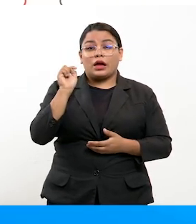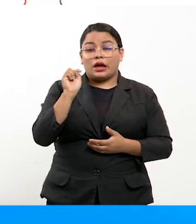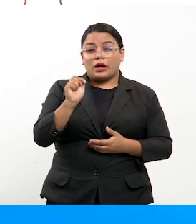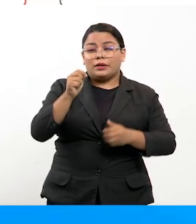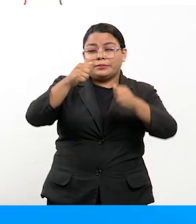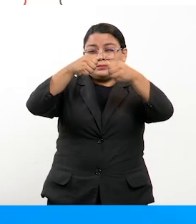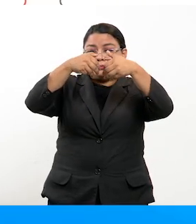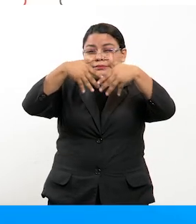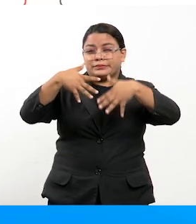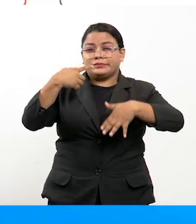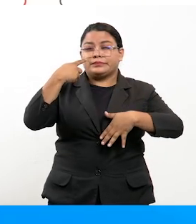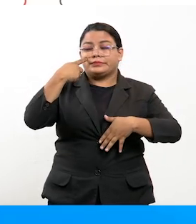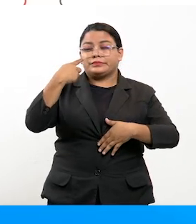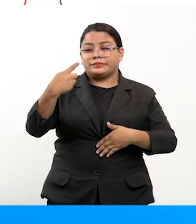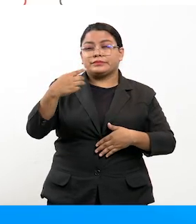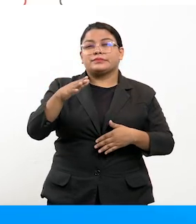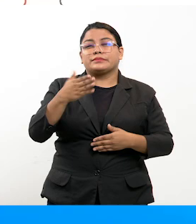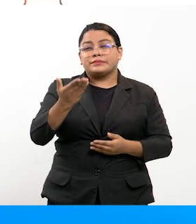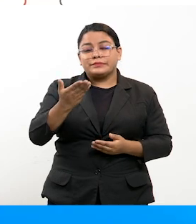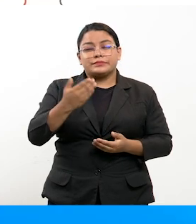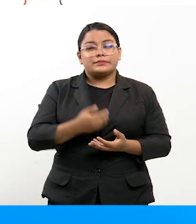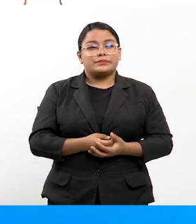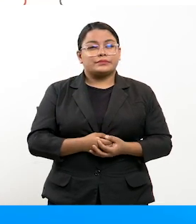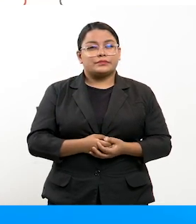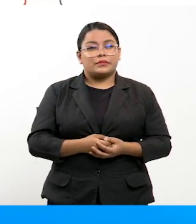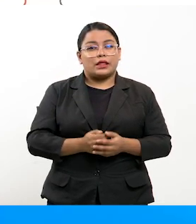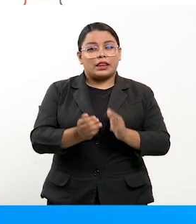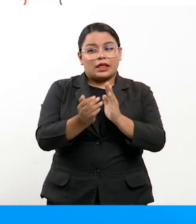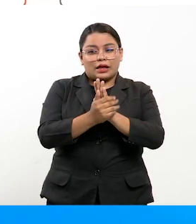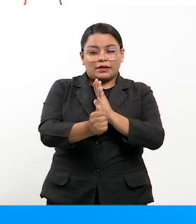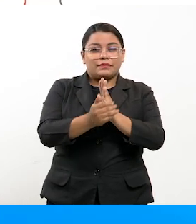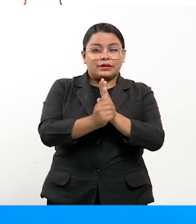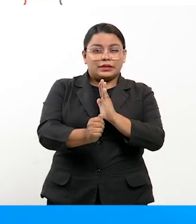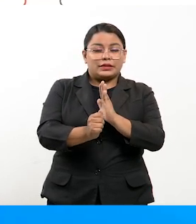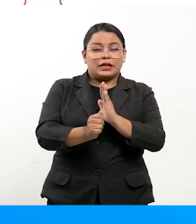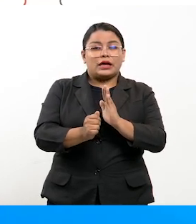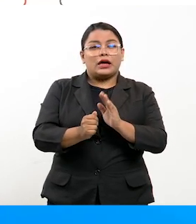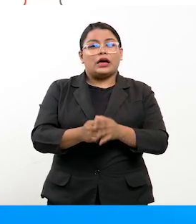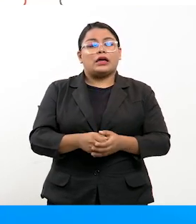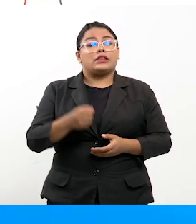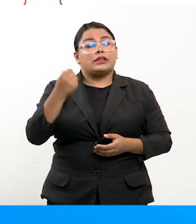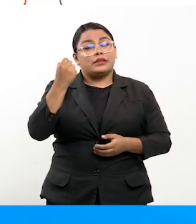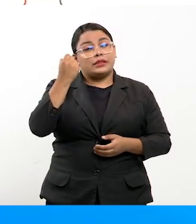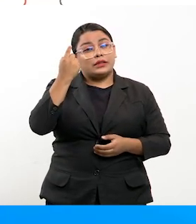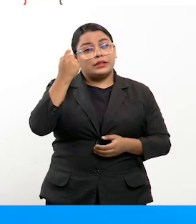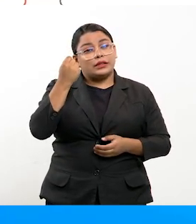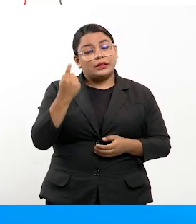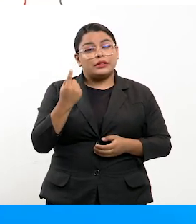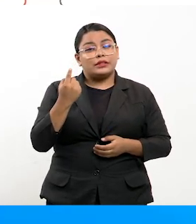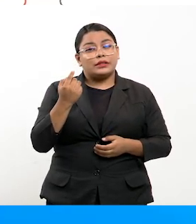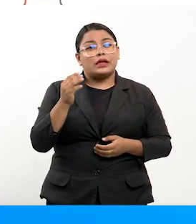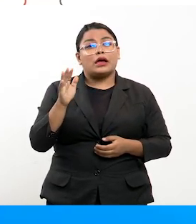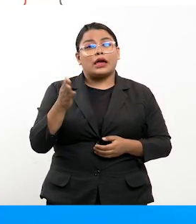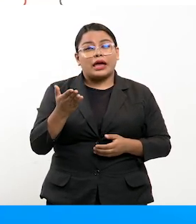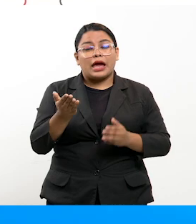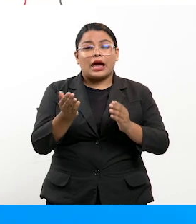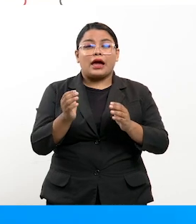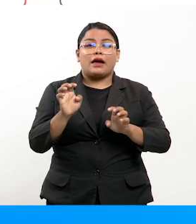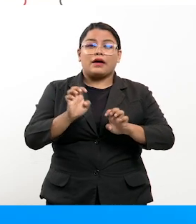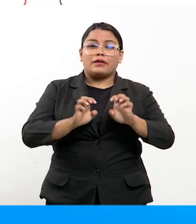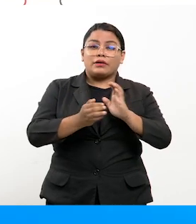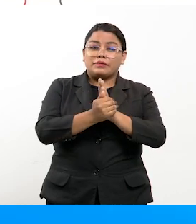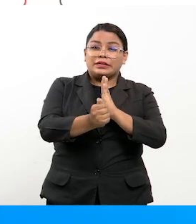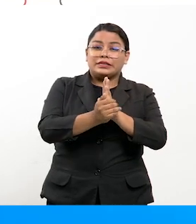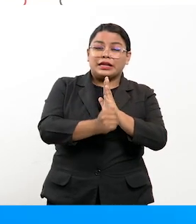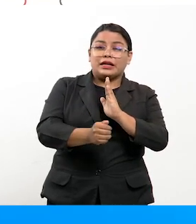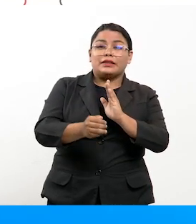esquema podemos observar que las habilidades de recordar y comprender corresponden a habilidades básicas.